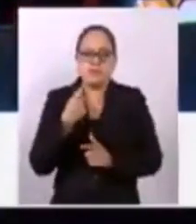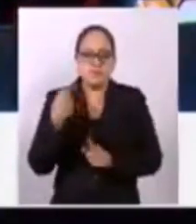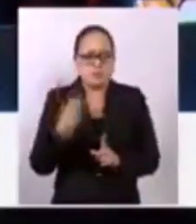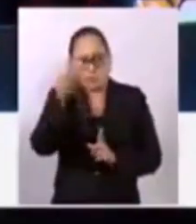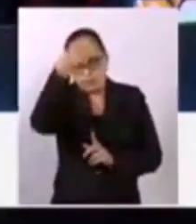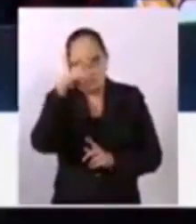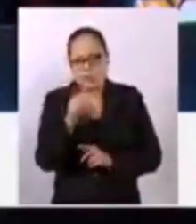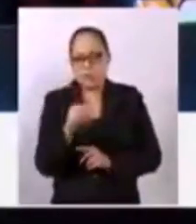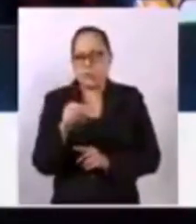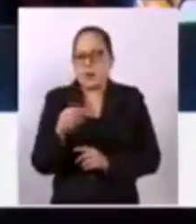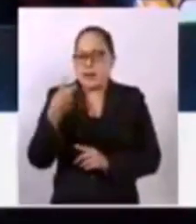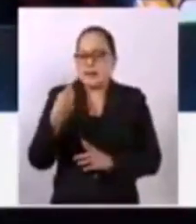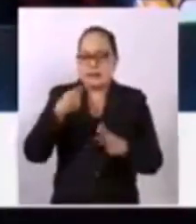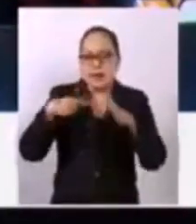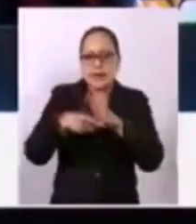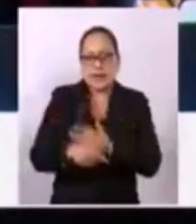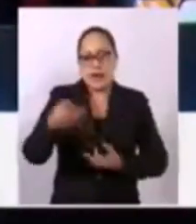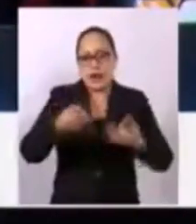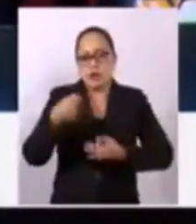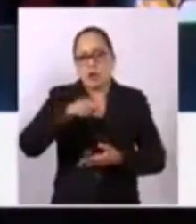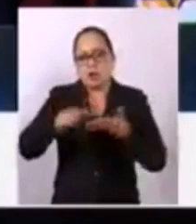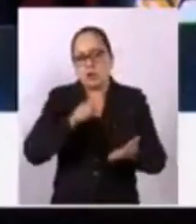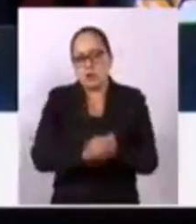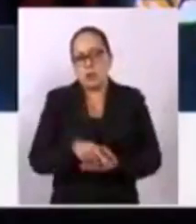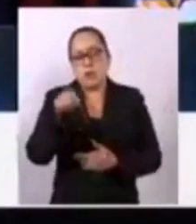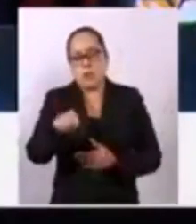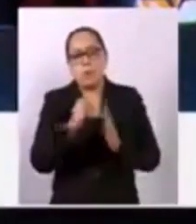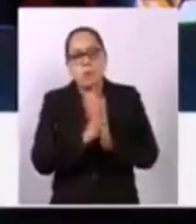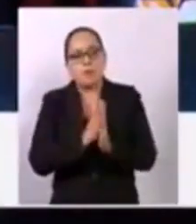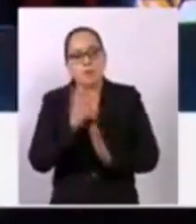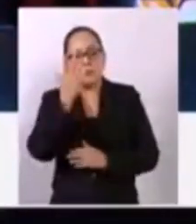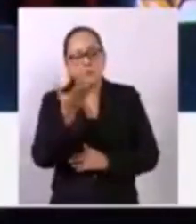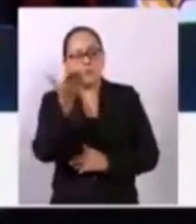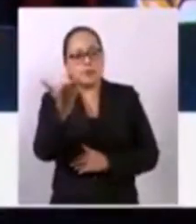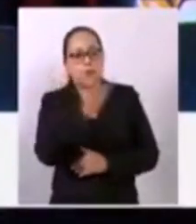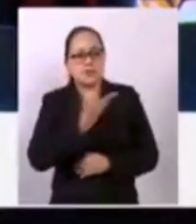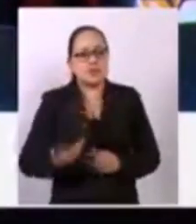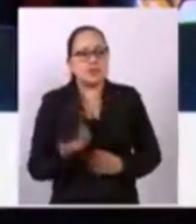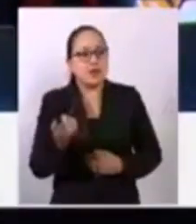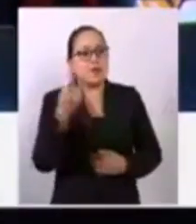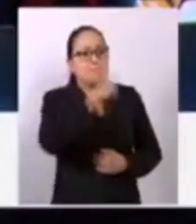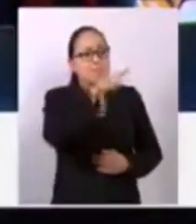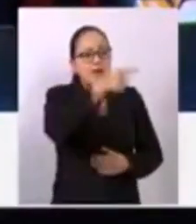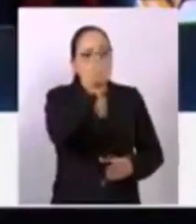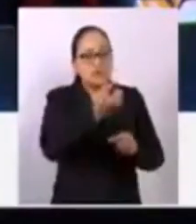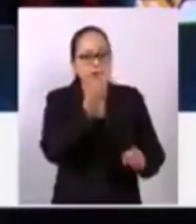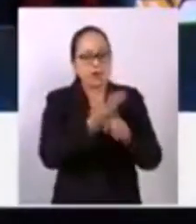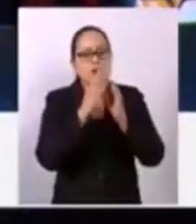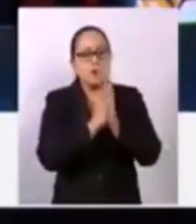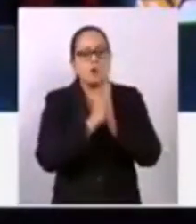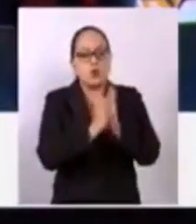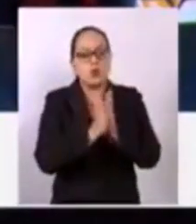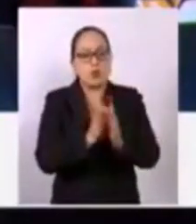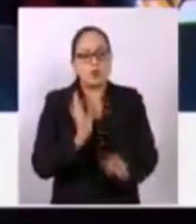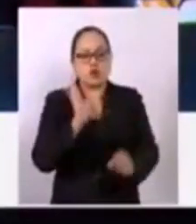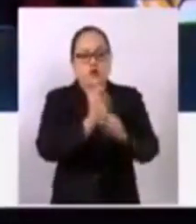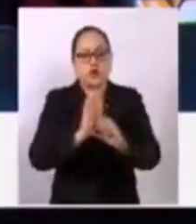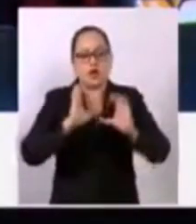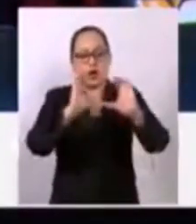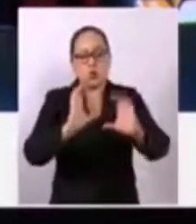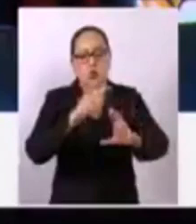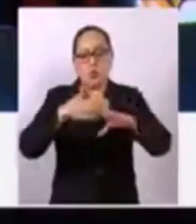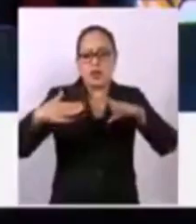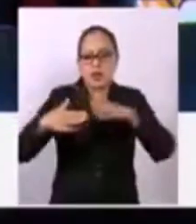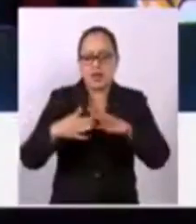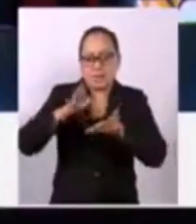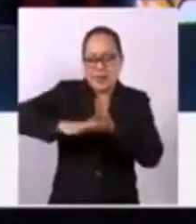posición legal. Me permito solicitarle, presidenta, instruya a la Secretaría a que resguarde el material electoral,